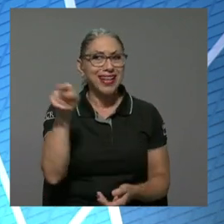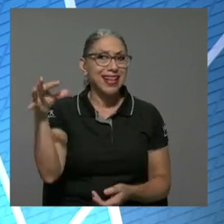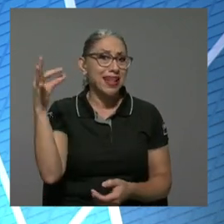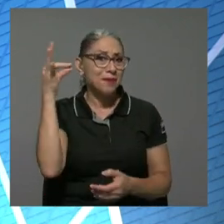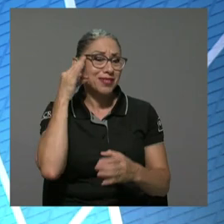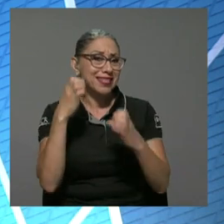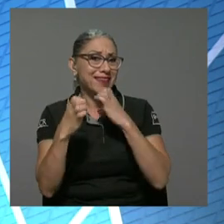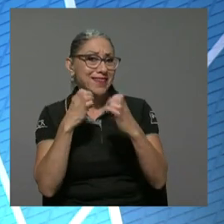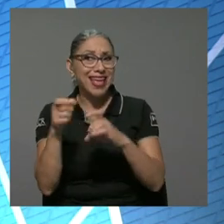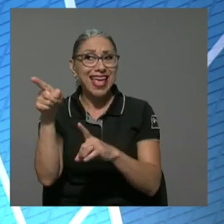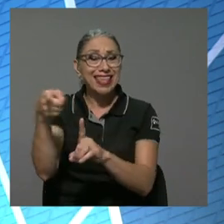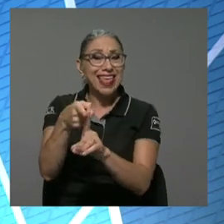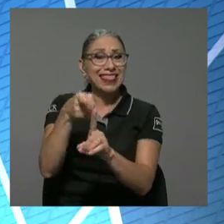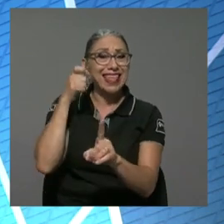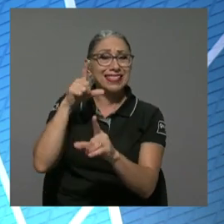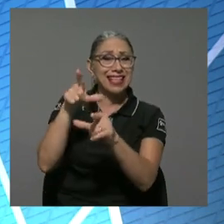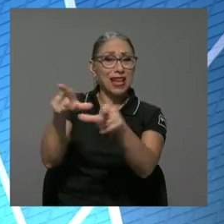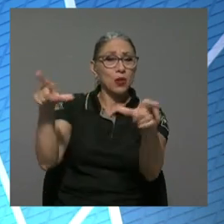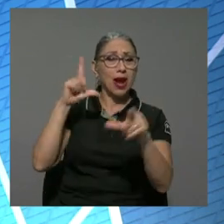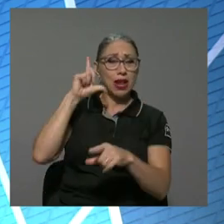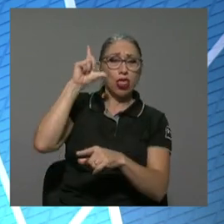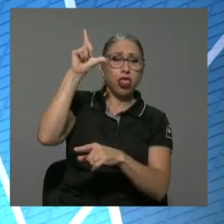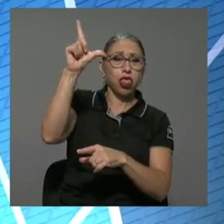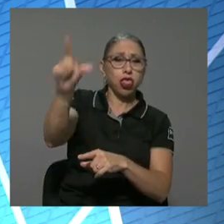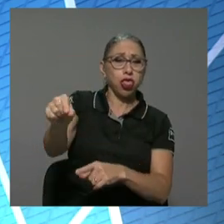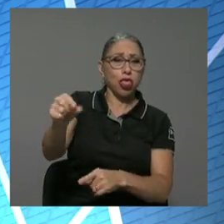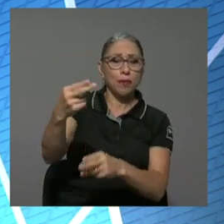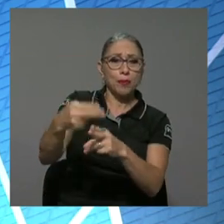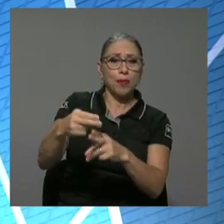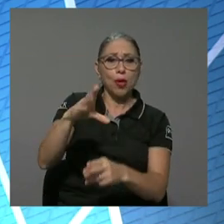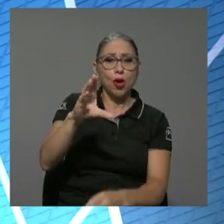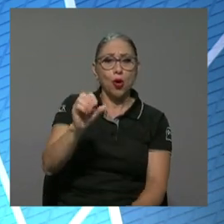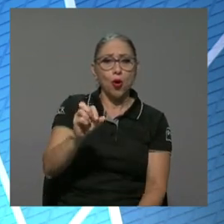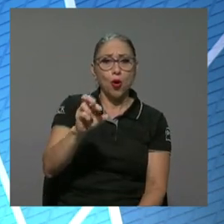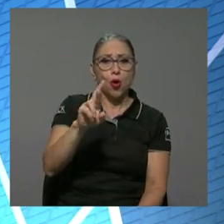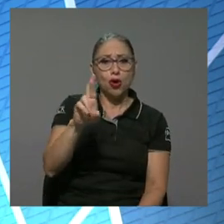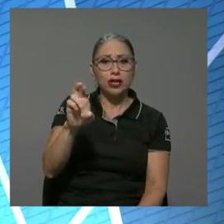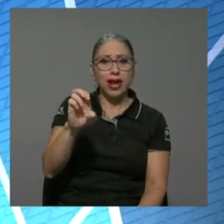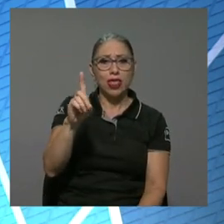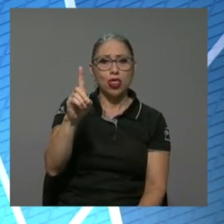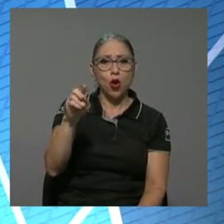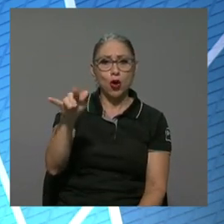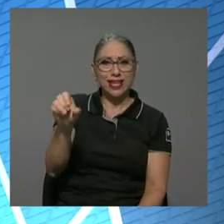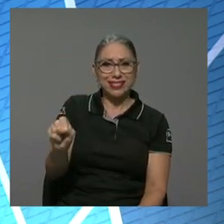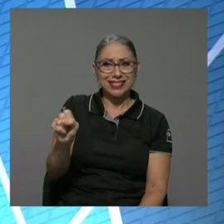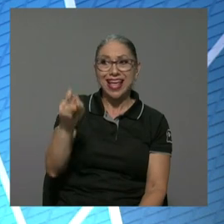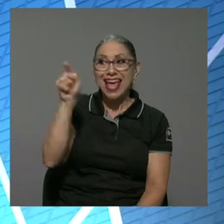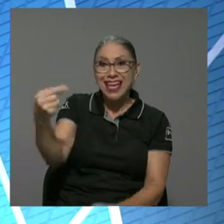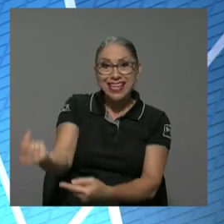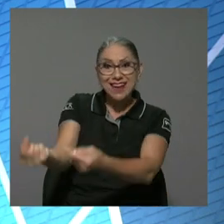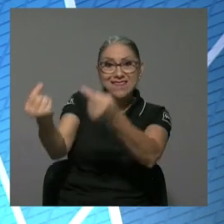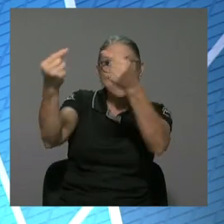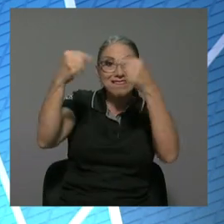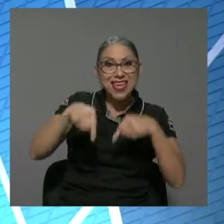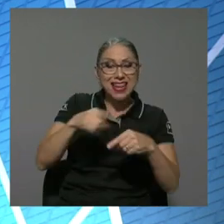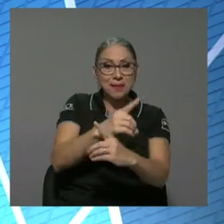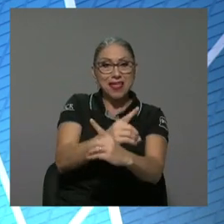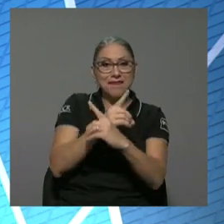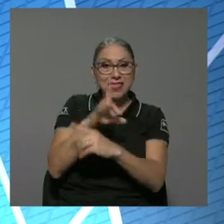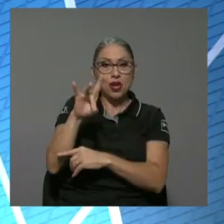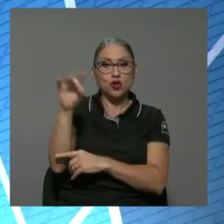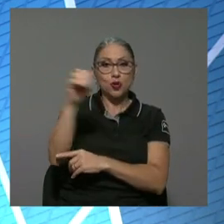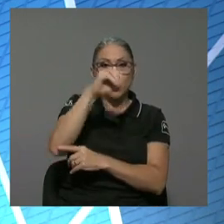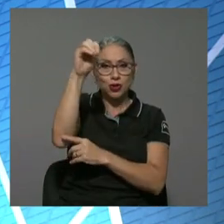desde Corredores, que no solo viene desde Corredores para defender el 8%, sino que además hace referencia a lo que hablábamos, que